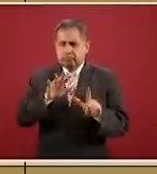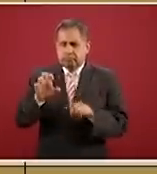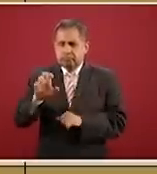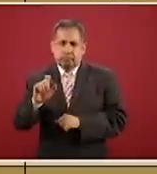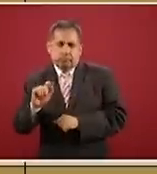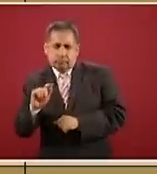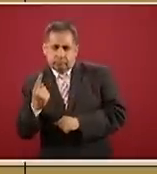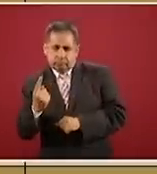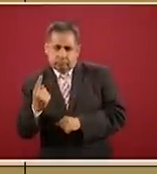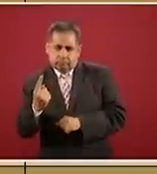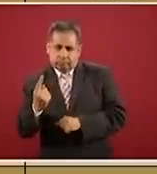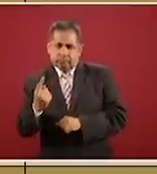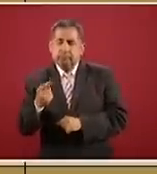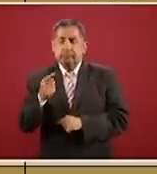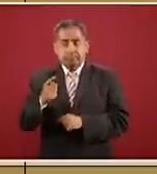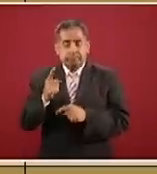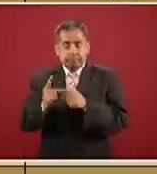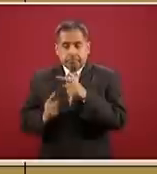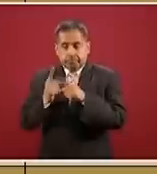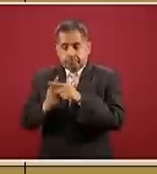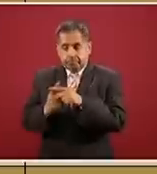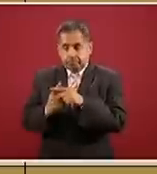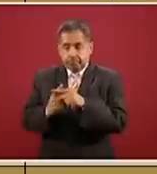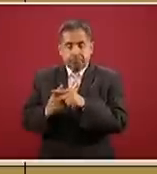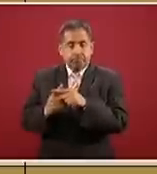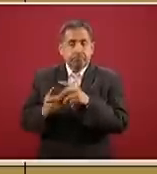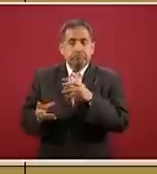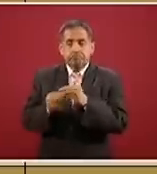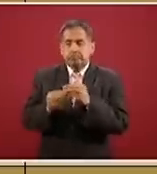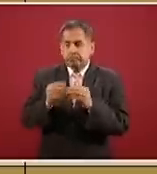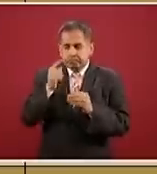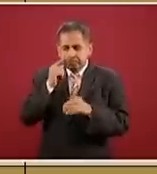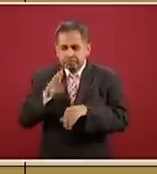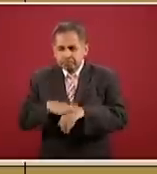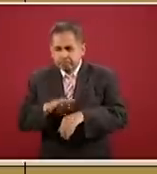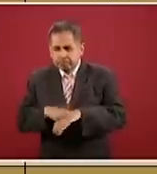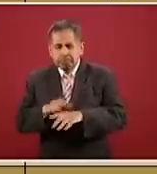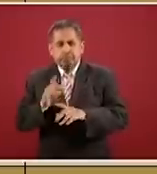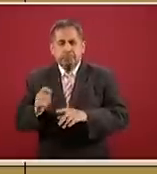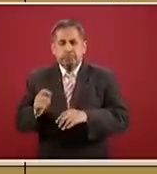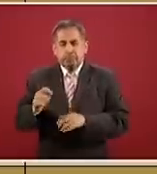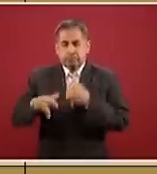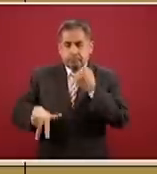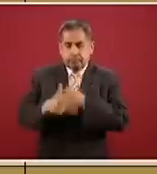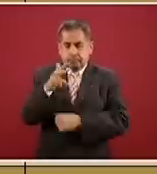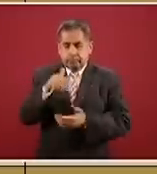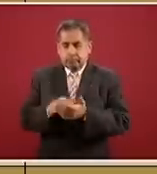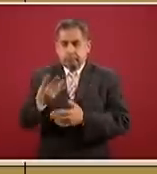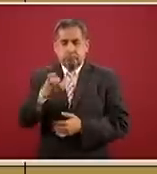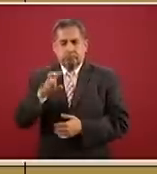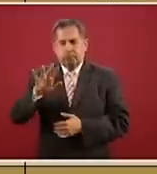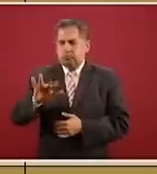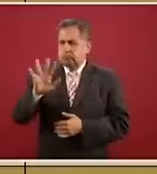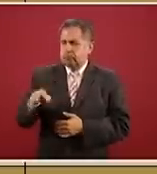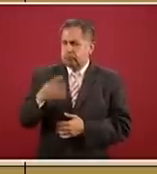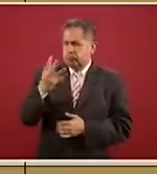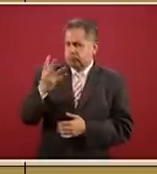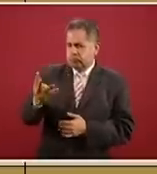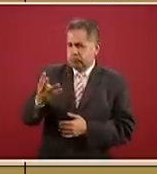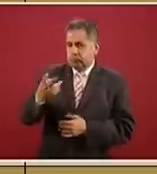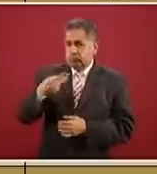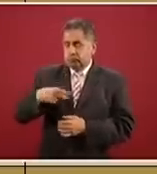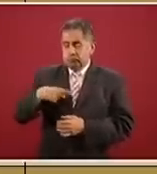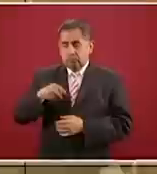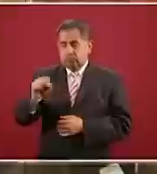56.571. De esos, solamente llamo su atención en que 13.454 elementos